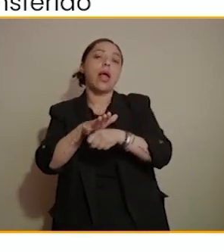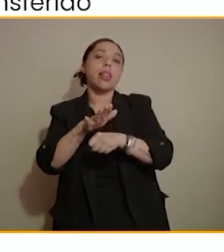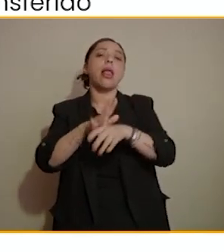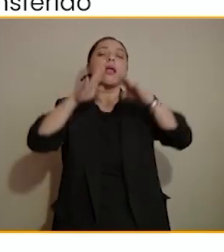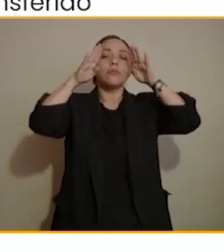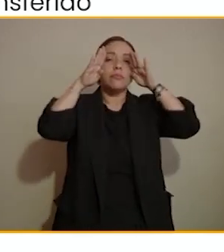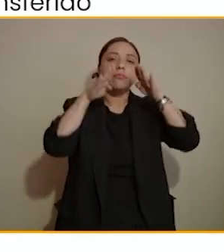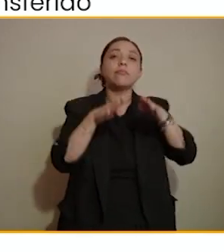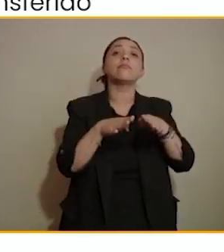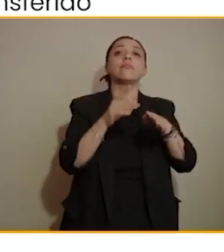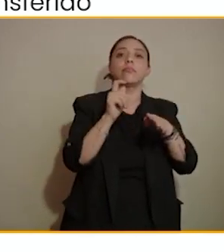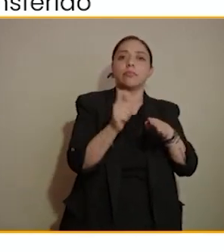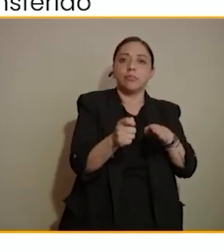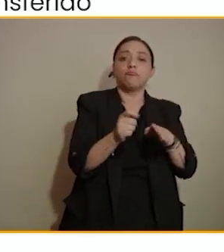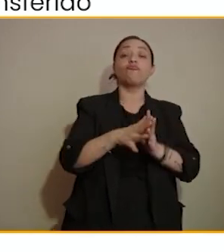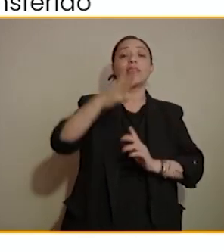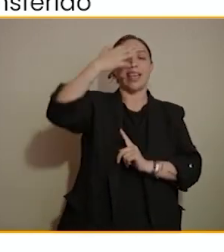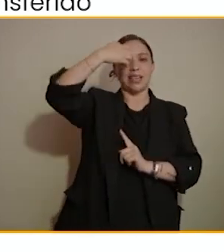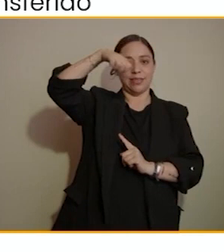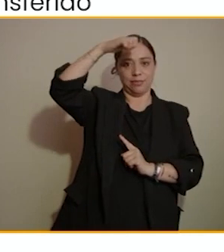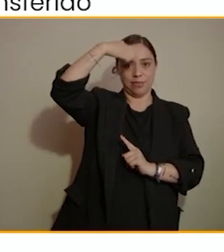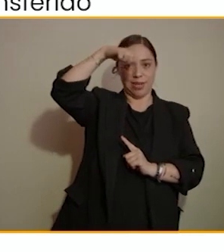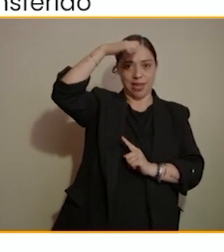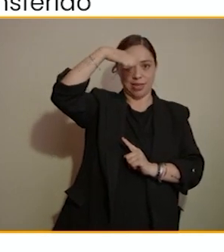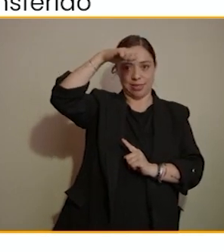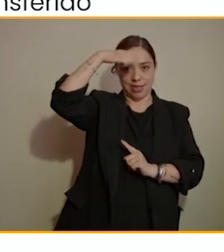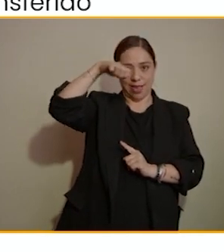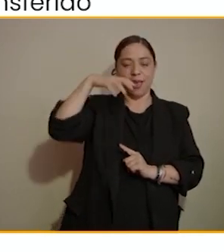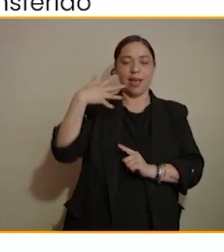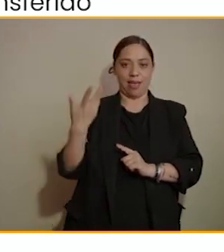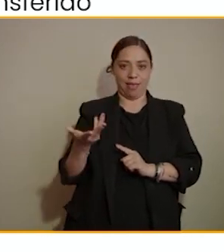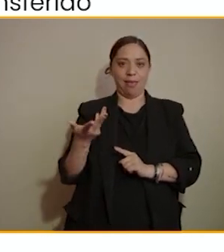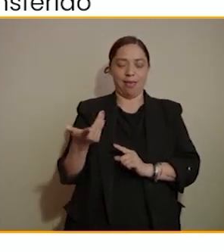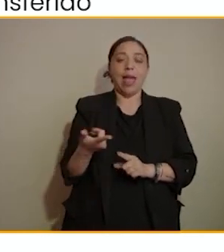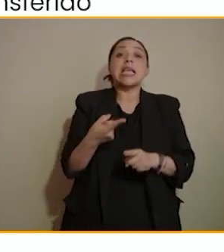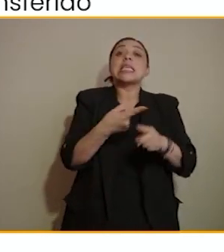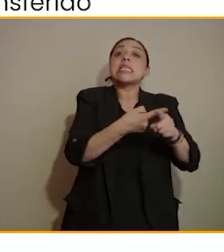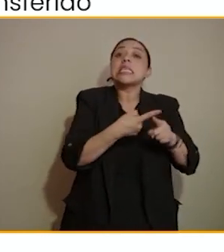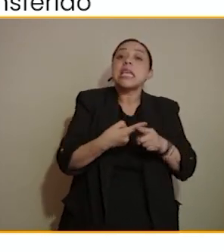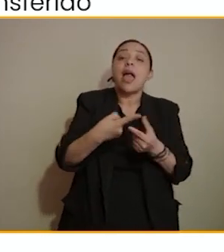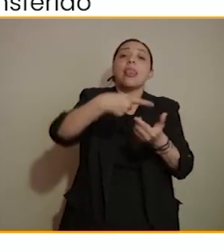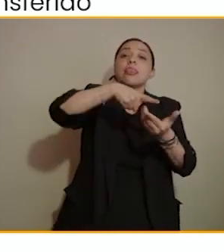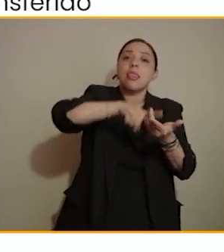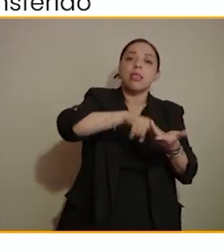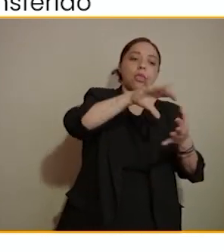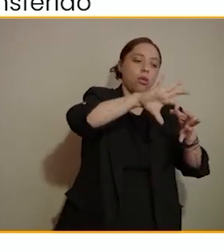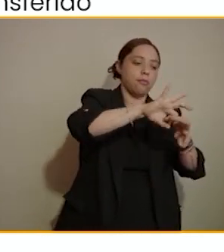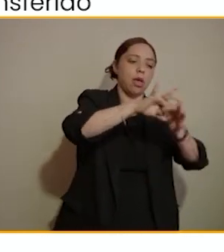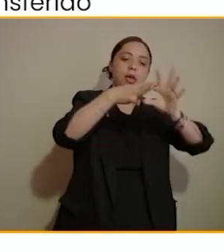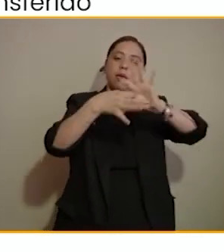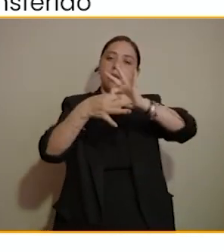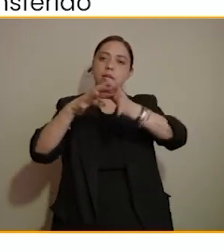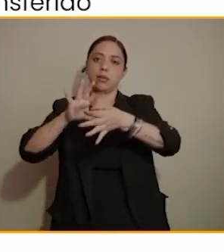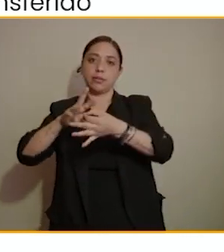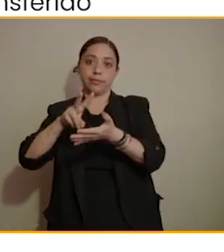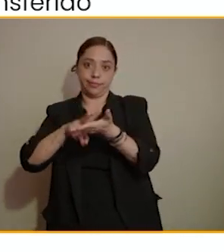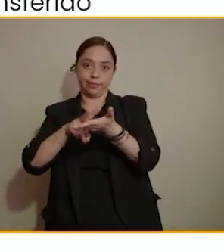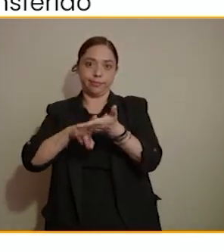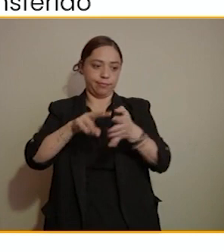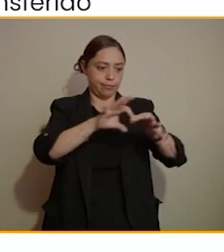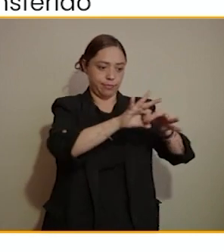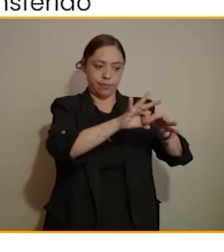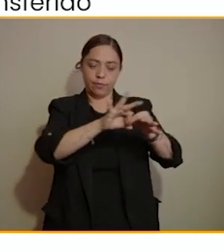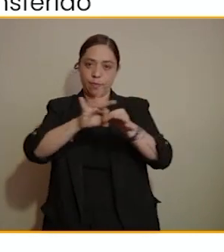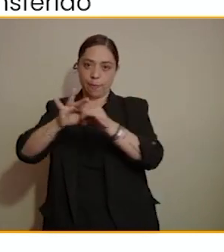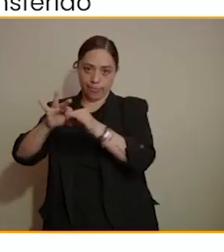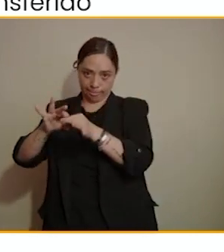la parte de la experiencia de quienes integran mis cadenas de valor. Y todos aquellos de